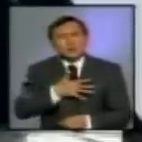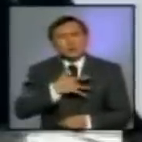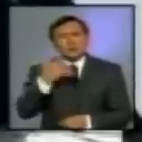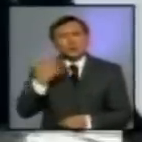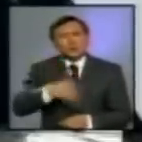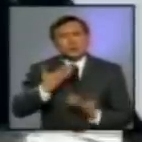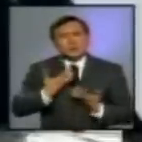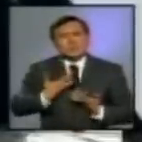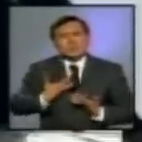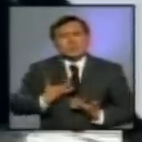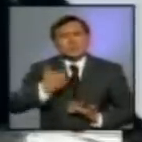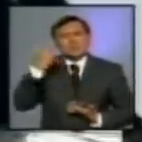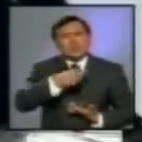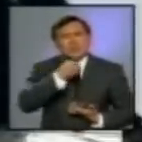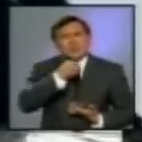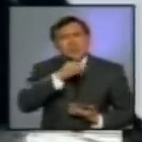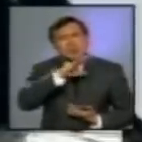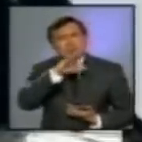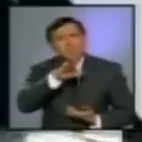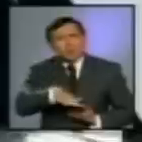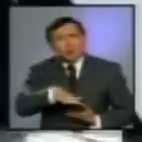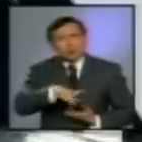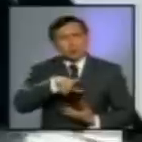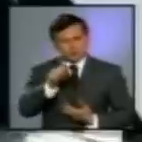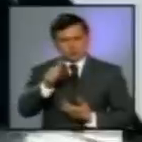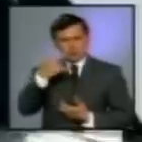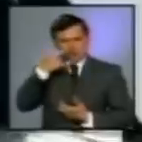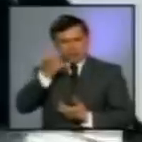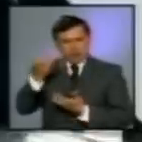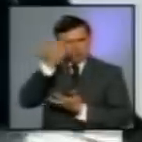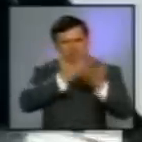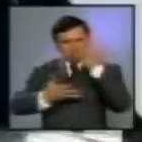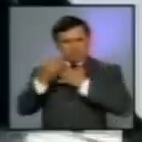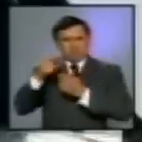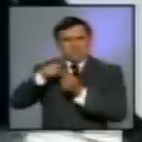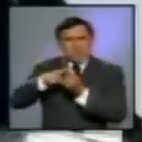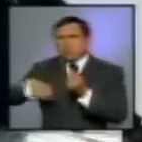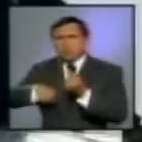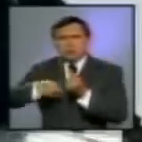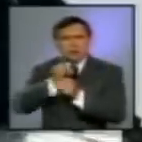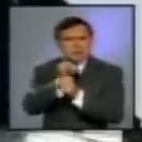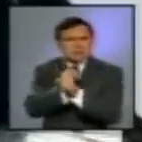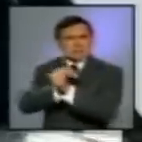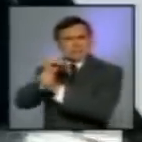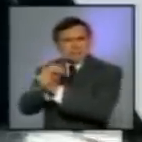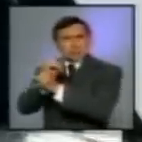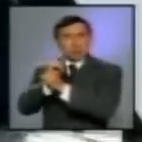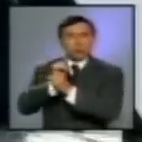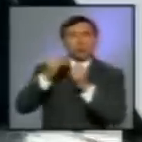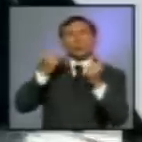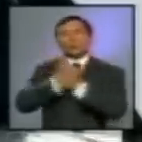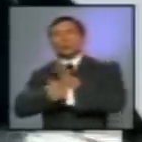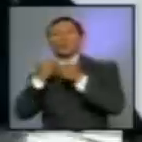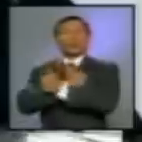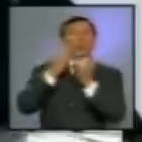horrorizamos al ver la manera tan sucia en que se manejaron los procesos de investigación. Nos horrorizamos al ver la